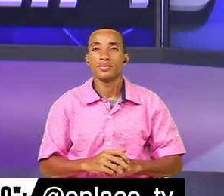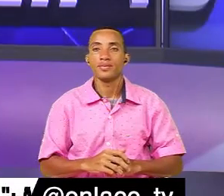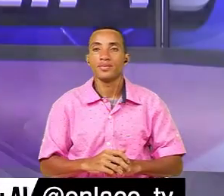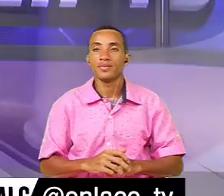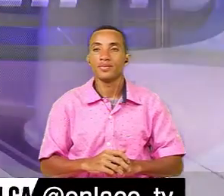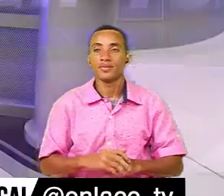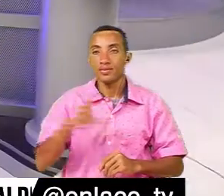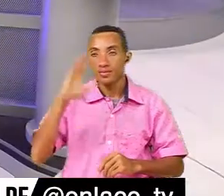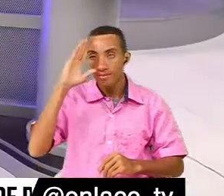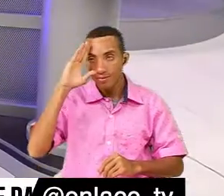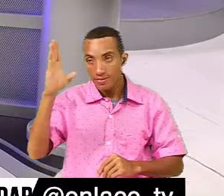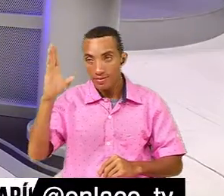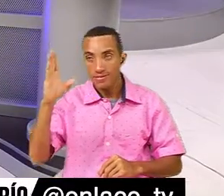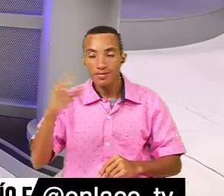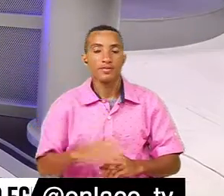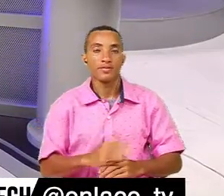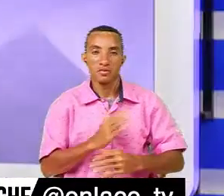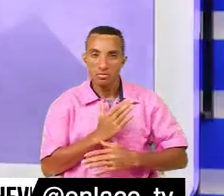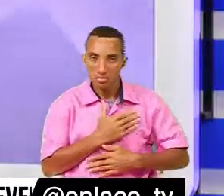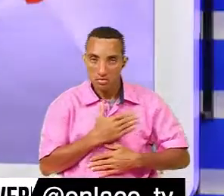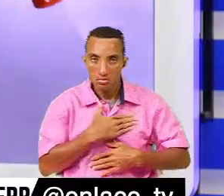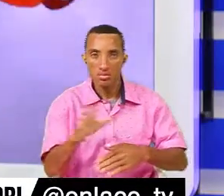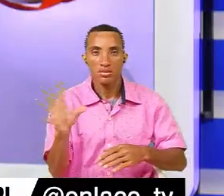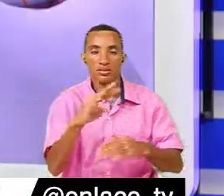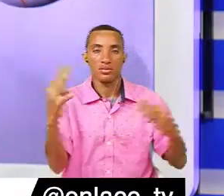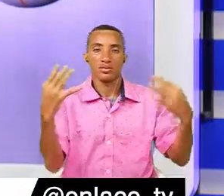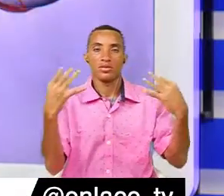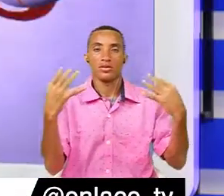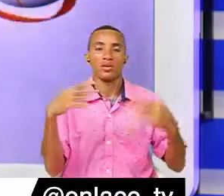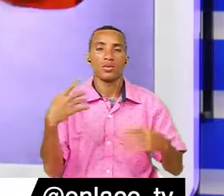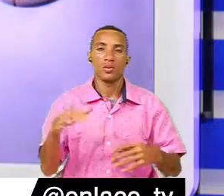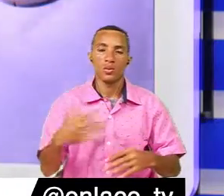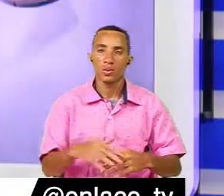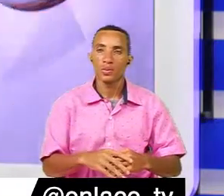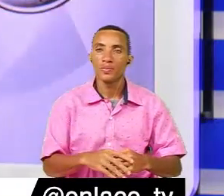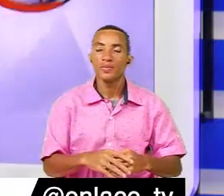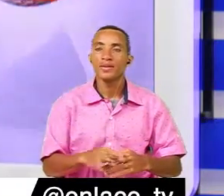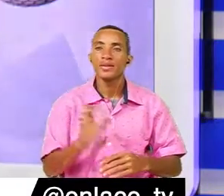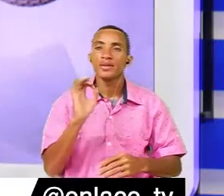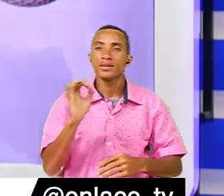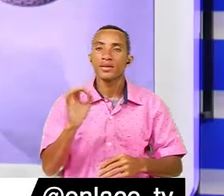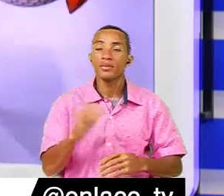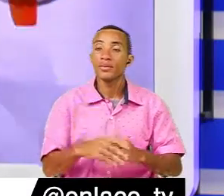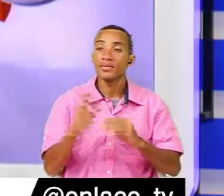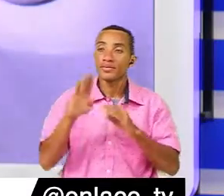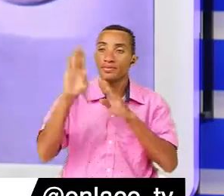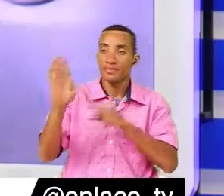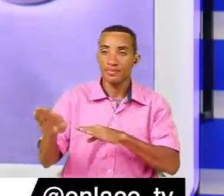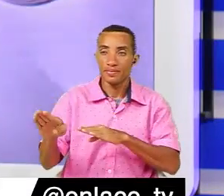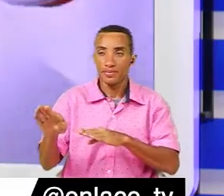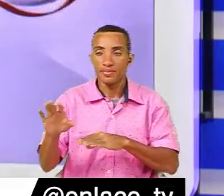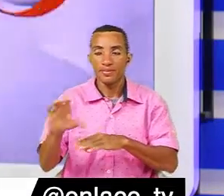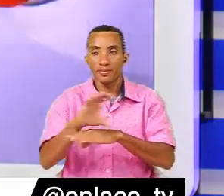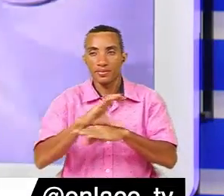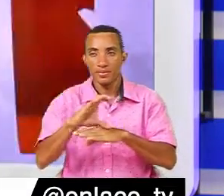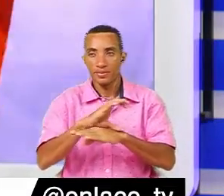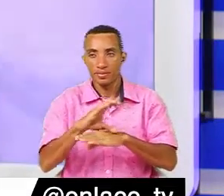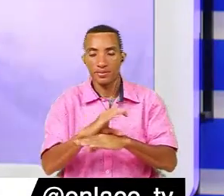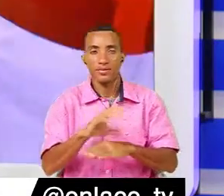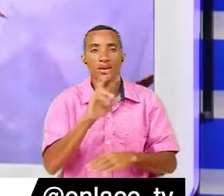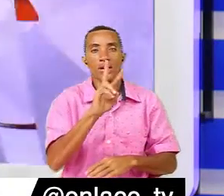tal? Saludo para usted, para todos los televidentes. Se sigue destacando cada que sale a representar a nuestra ciudad el Club 26 de